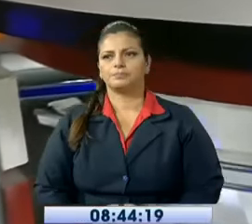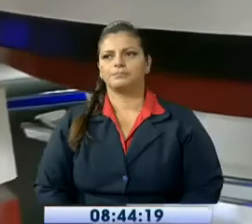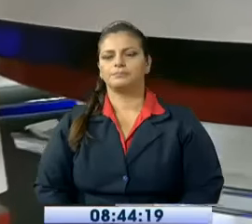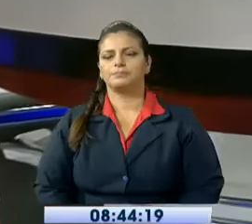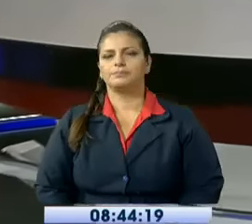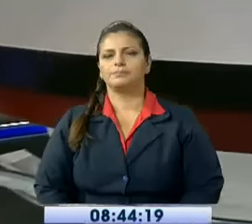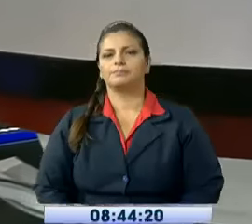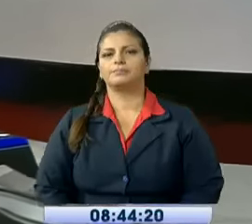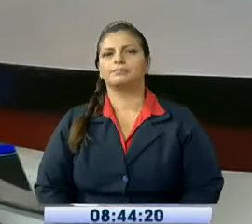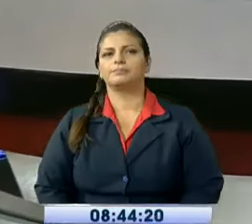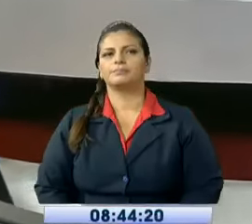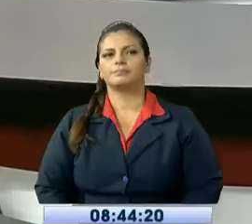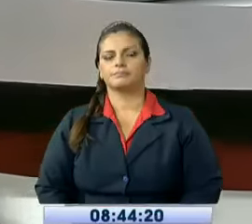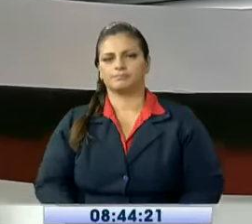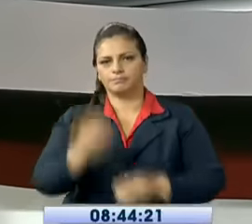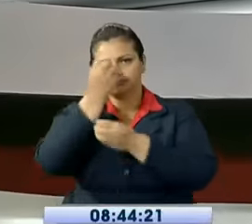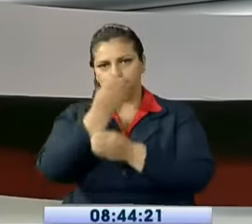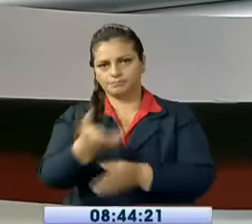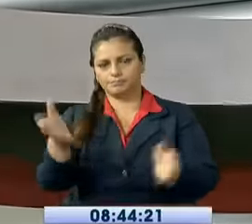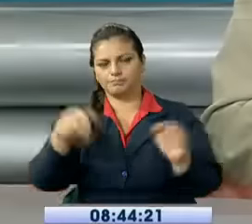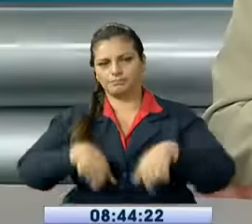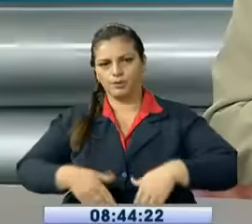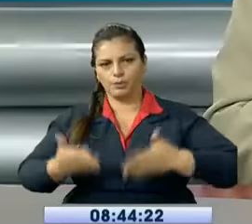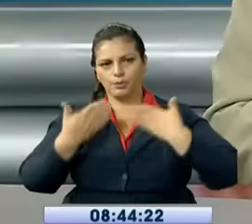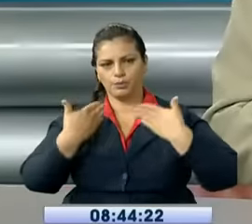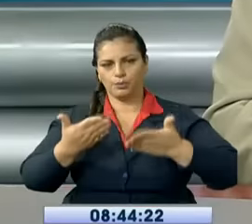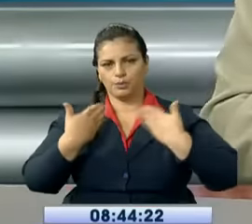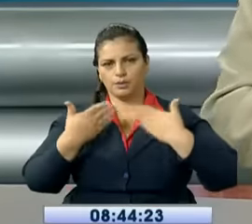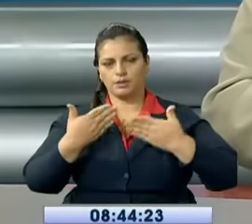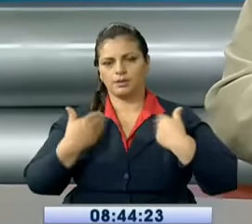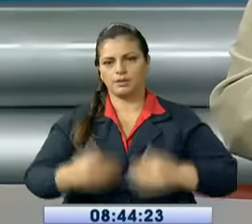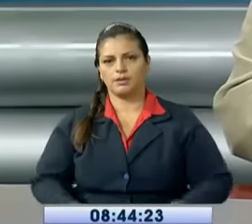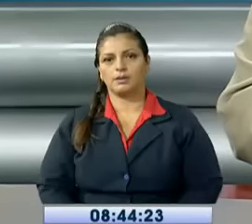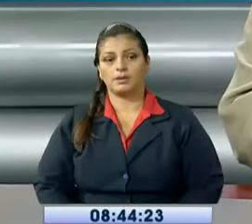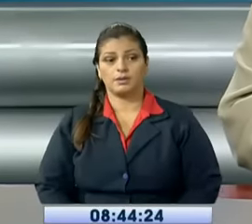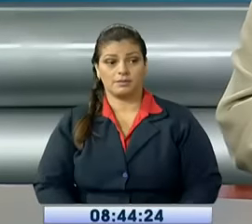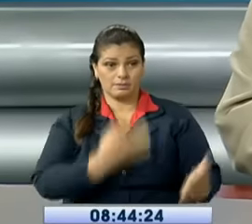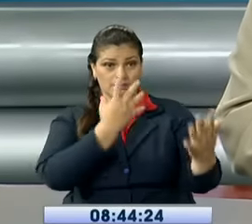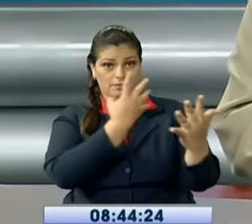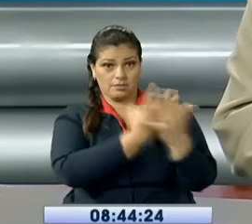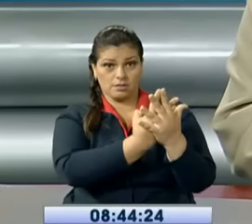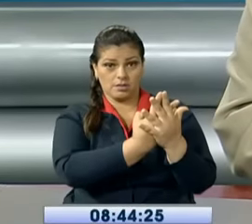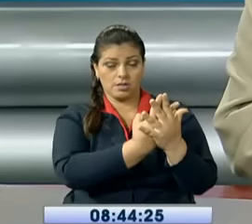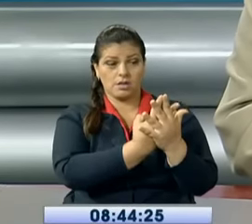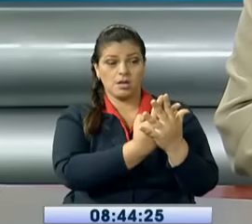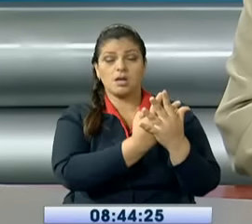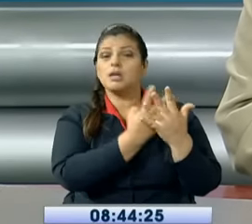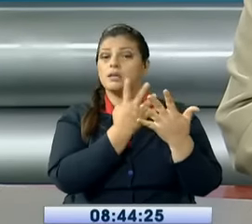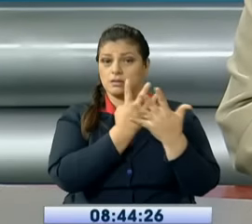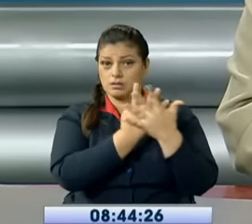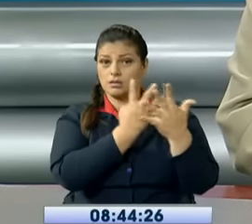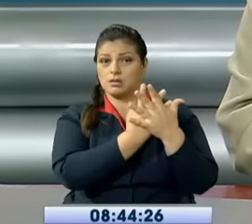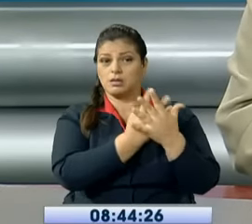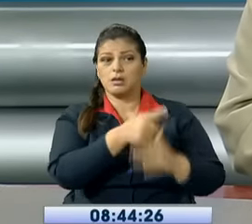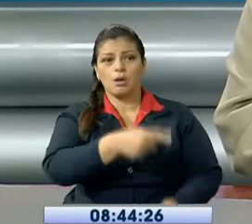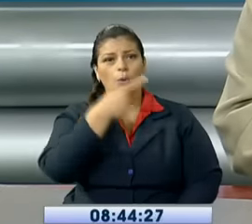Cambiamos el tema para informarles que en Guayaquil, familiares de una persona privada de la libertad que murió tras sufrir quemaduras en su